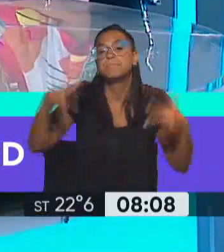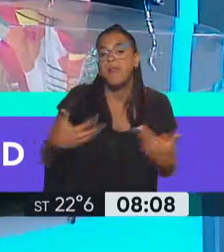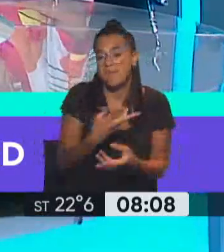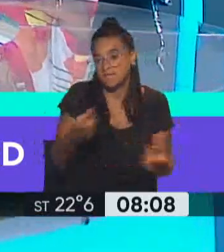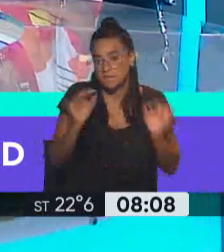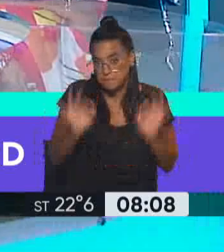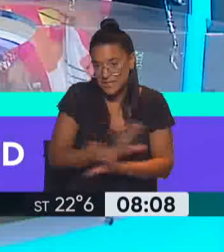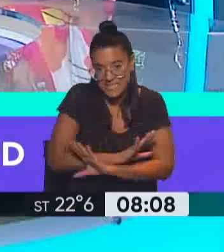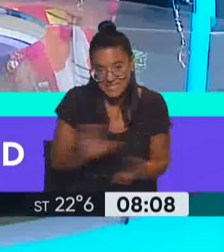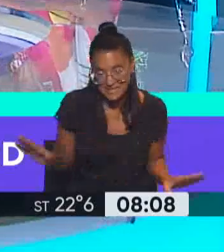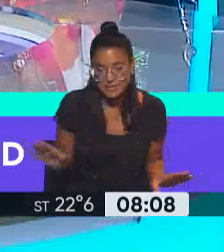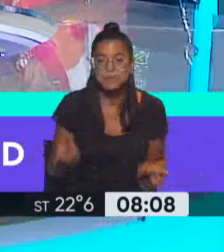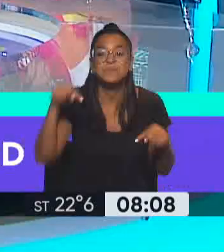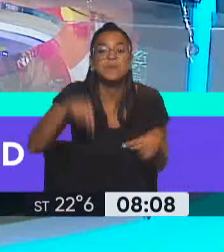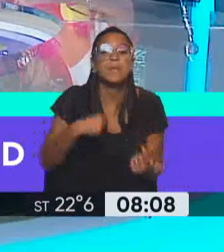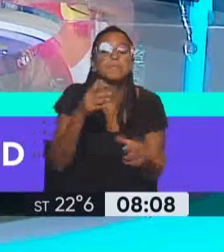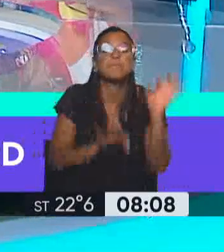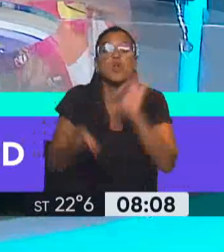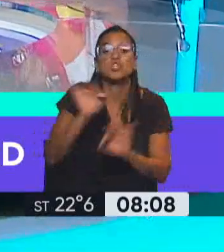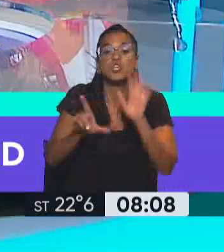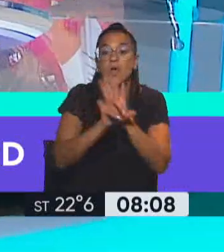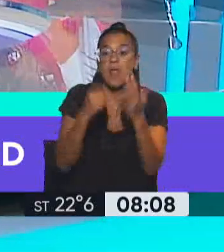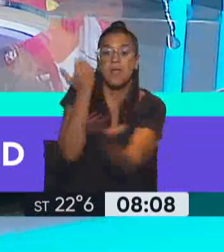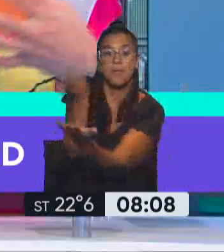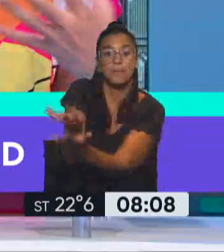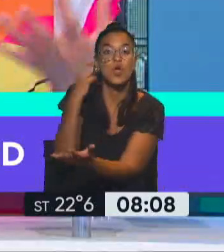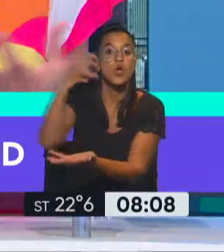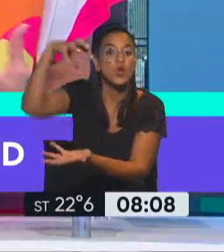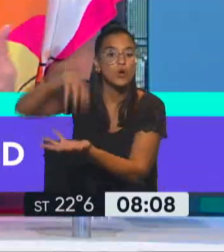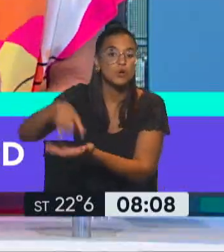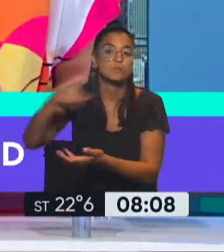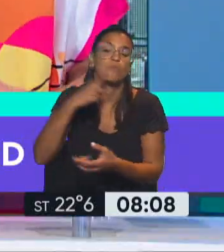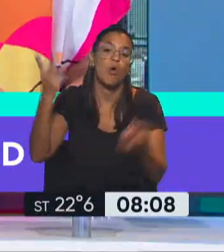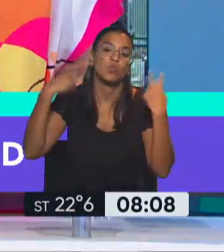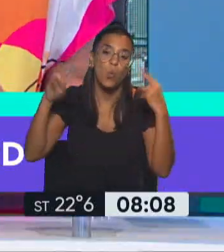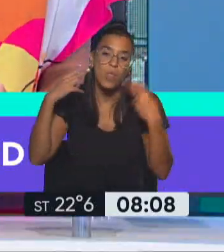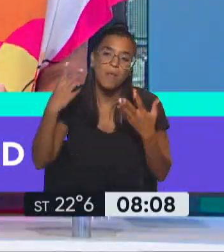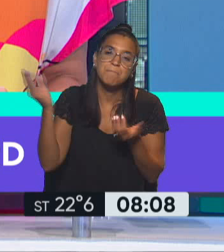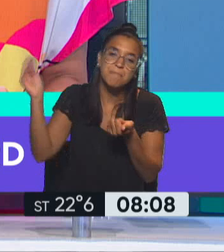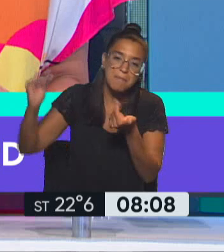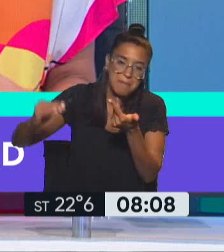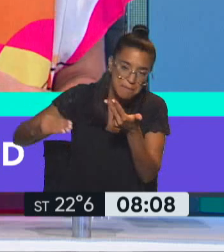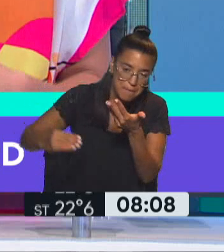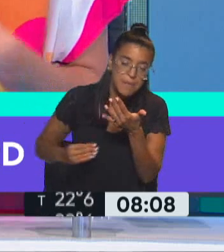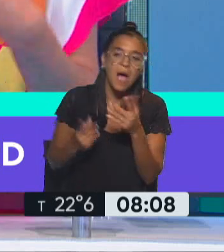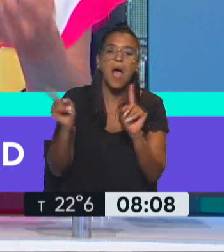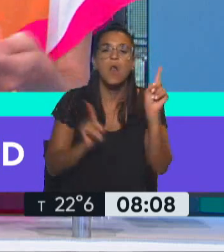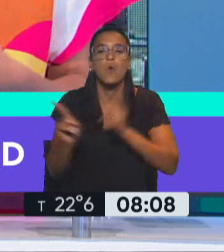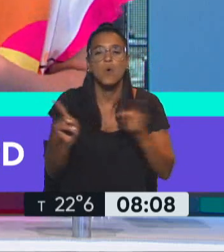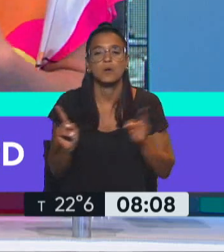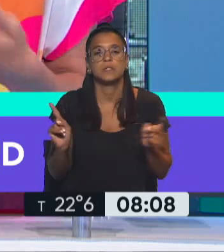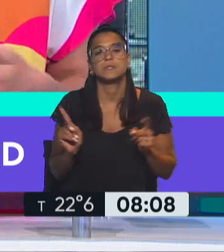lo que se espera es que se envíe un proyecto de ley al congreso que sea más amplio a nivel turístico con digamos distintas